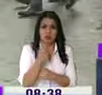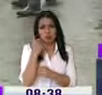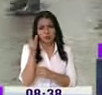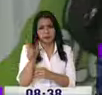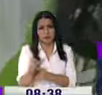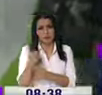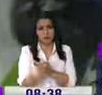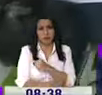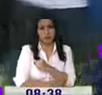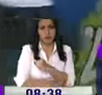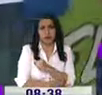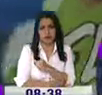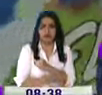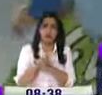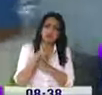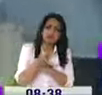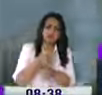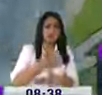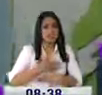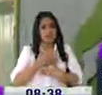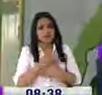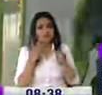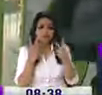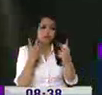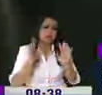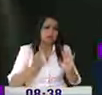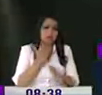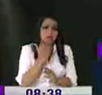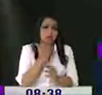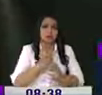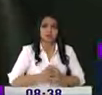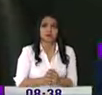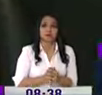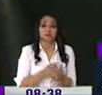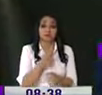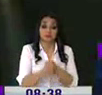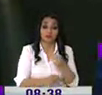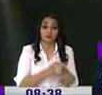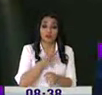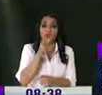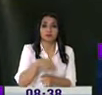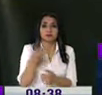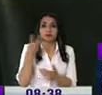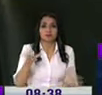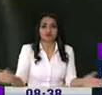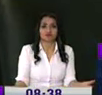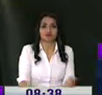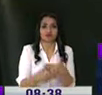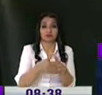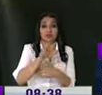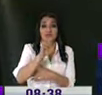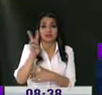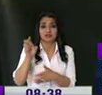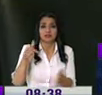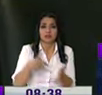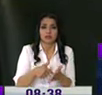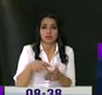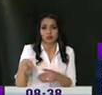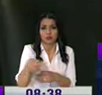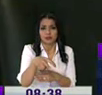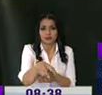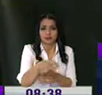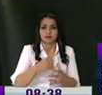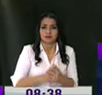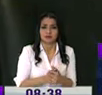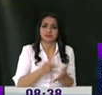a disfrutar de las atracciones que tiene este complejo. En el año 2016 cerramos con 360.000 turistas. Esto implica que